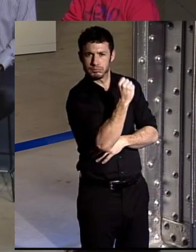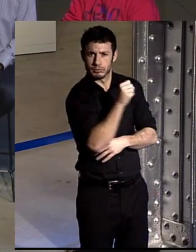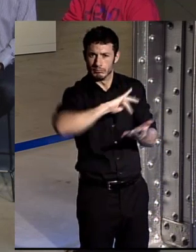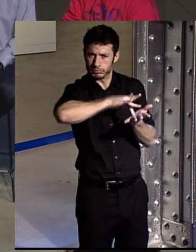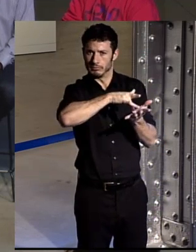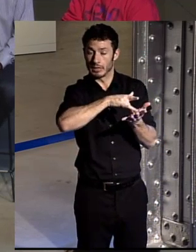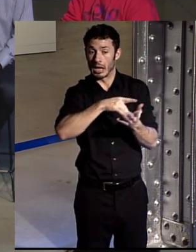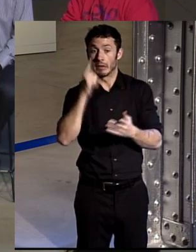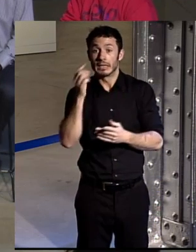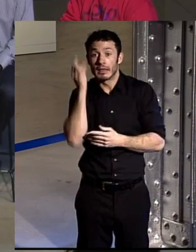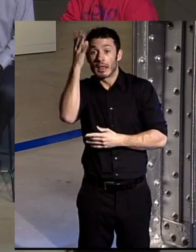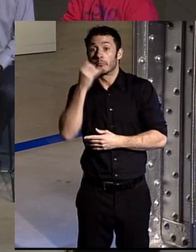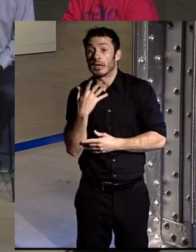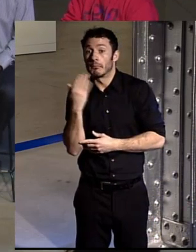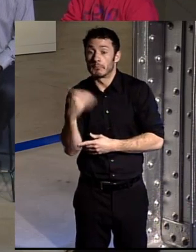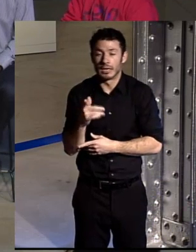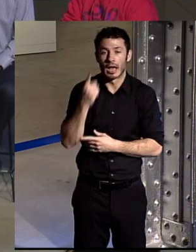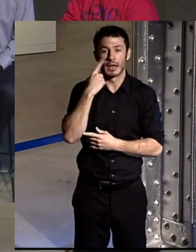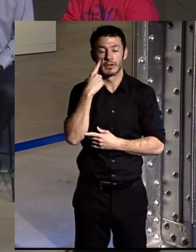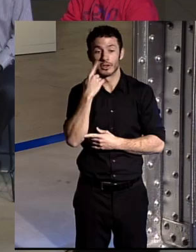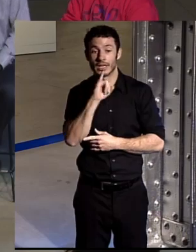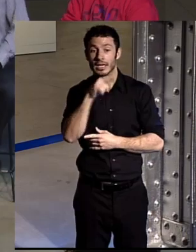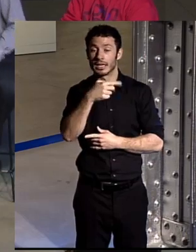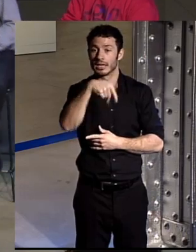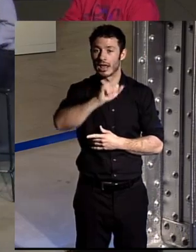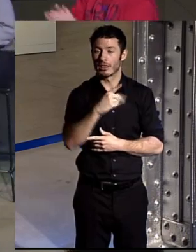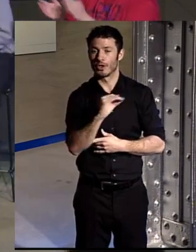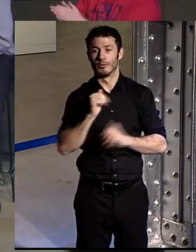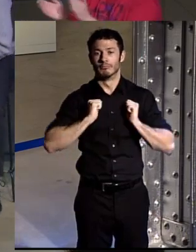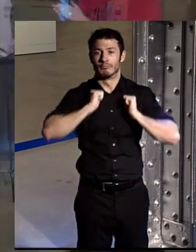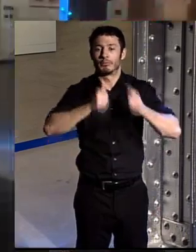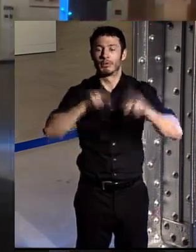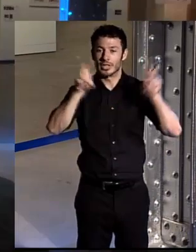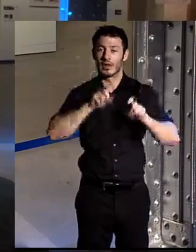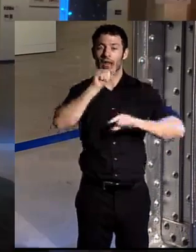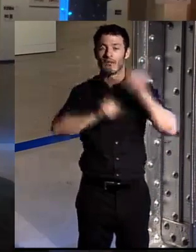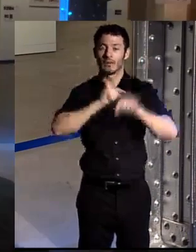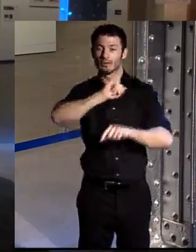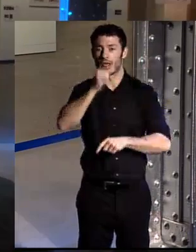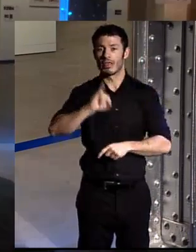es una buena idea. Empieza Ignacio hablándonos del virus Zika. Un aplauso para él.